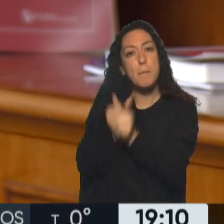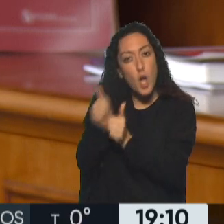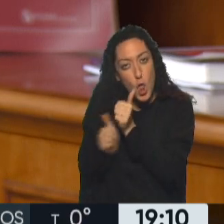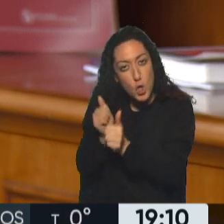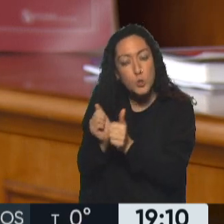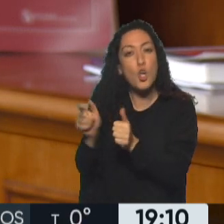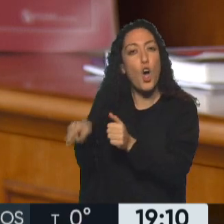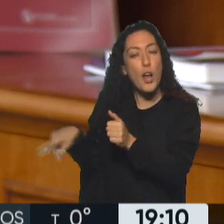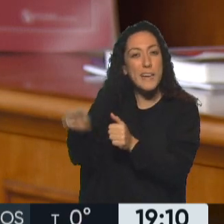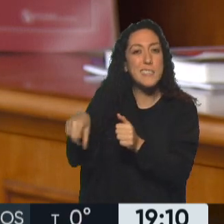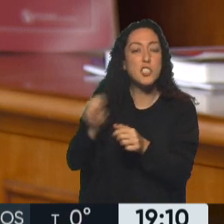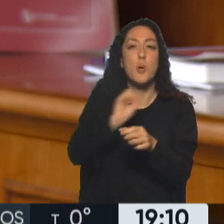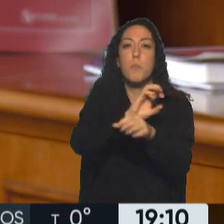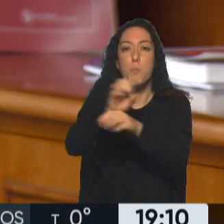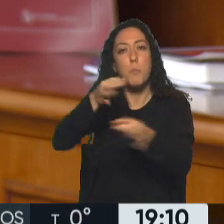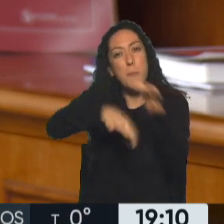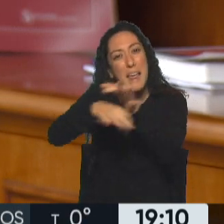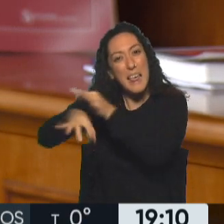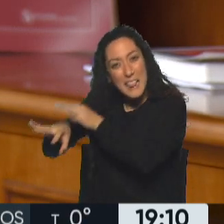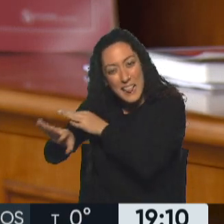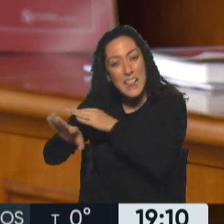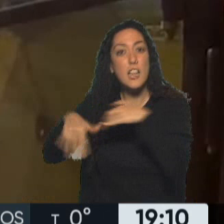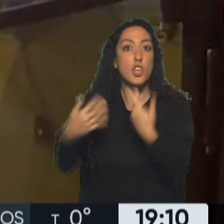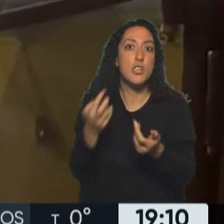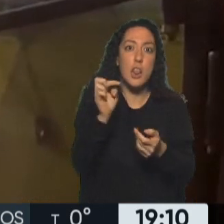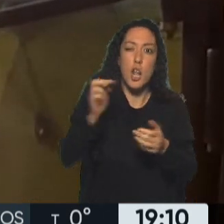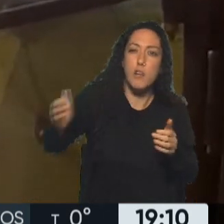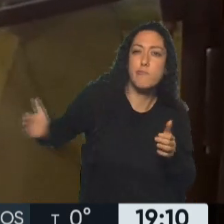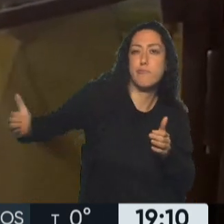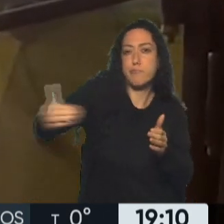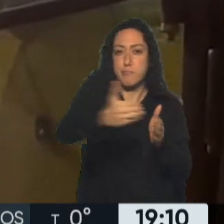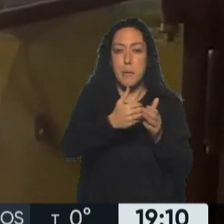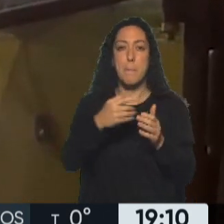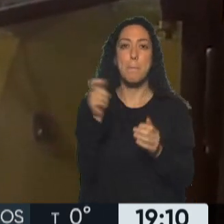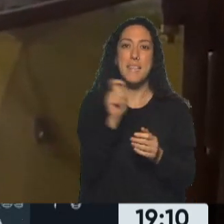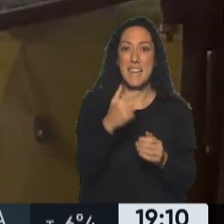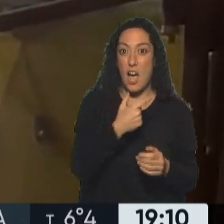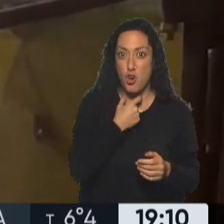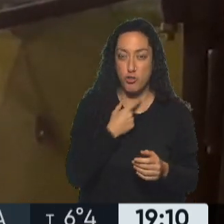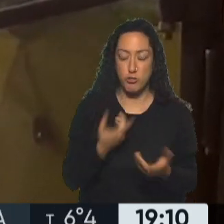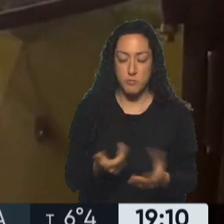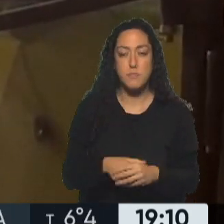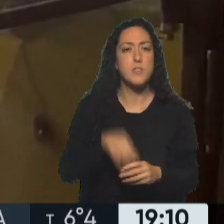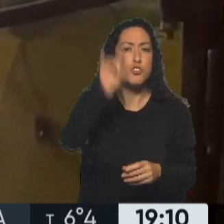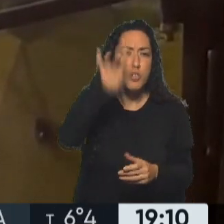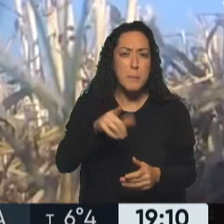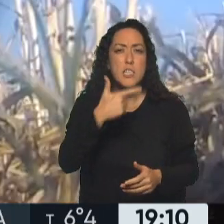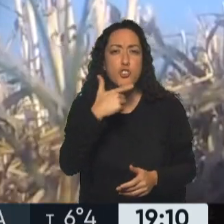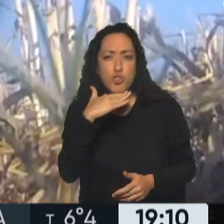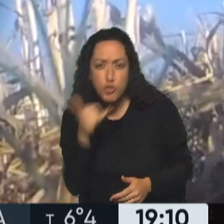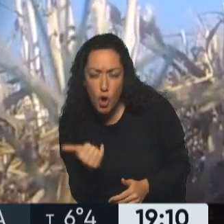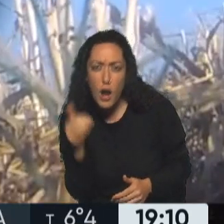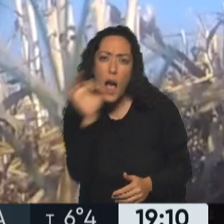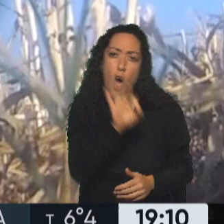sus exportaciones, su liquidación de exportaciones y nos permitan contar con más dólares, sobre todo durante el mes de agosto. ¿La medida es solo para la soja o también involucra